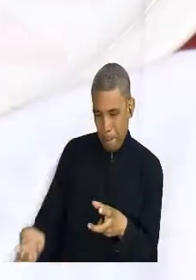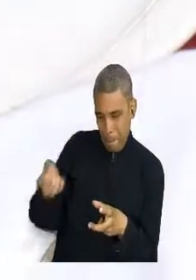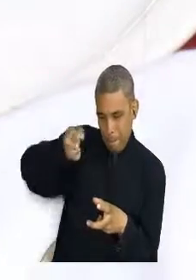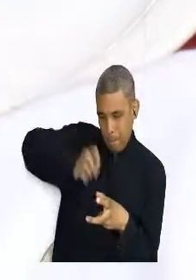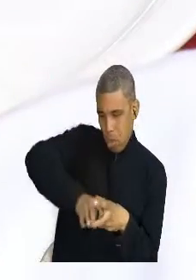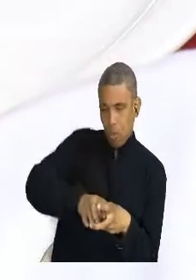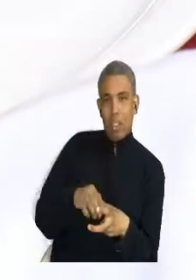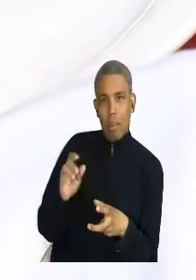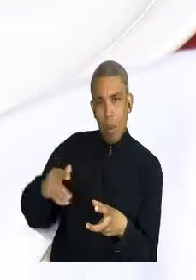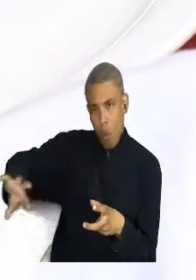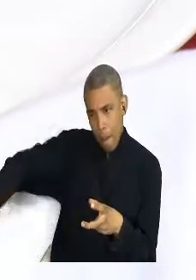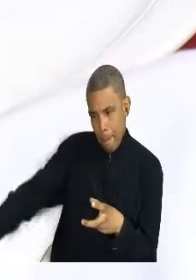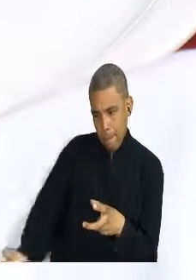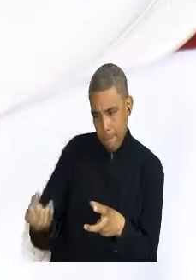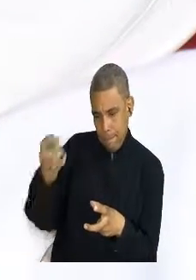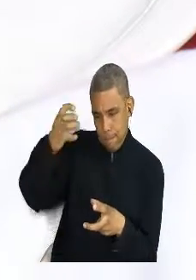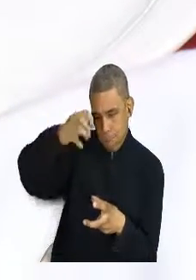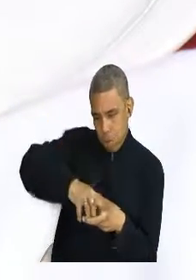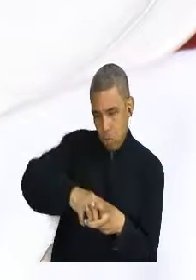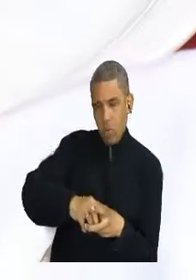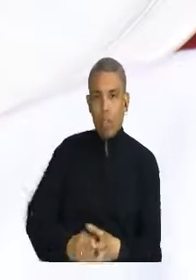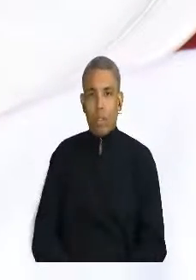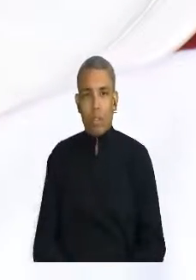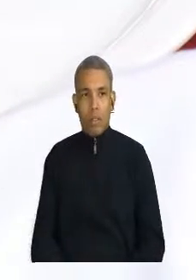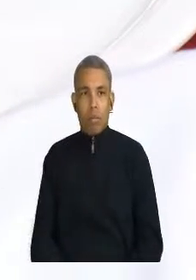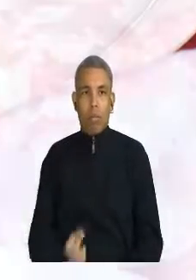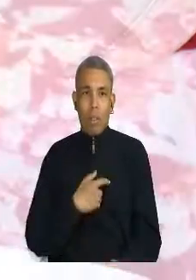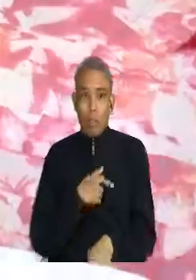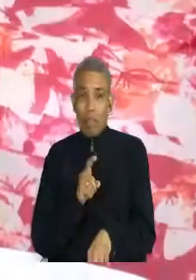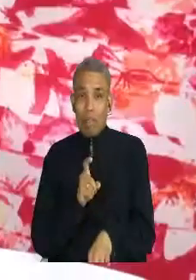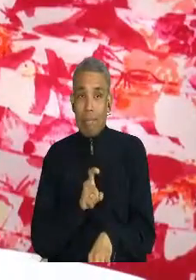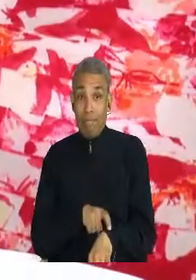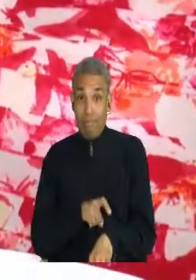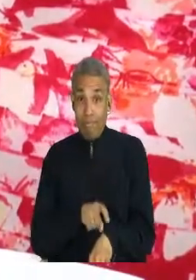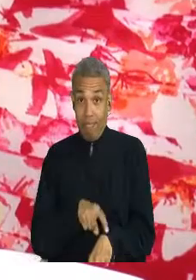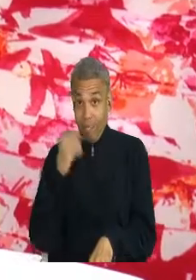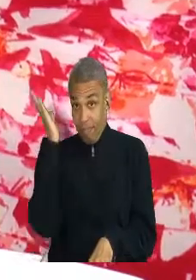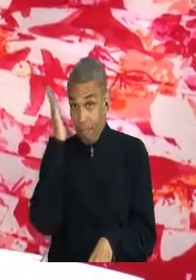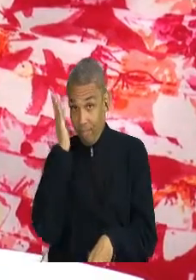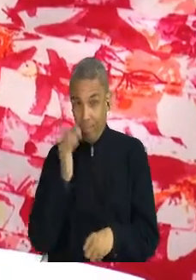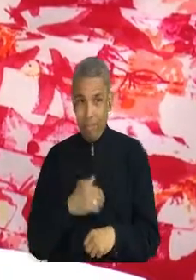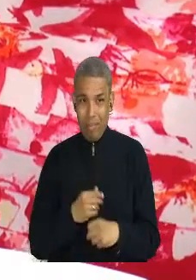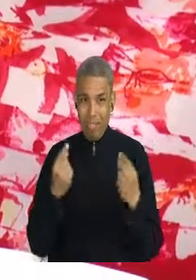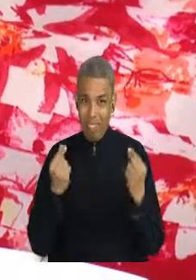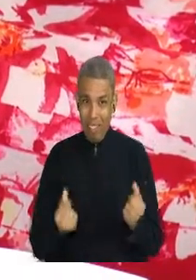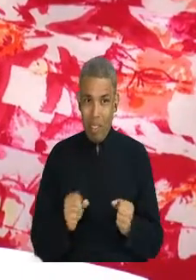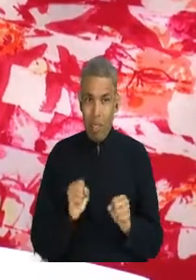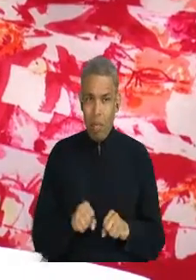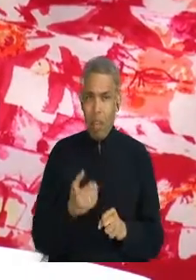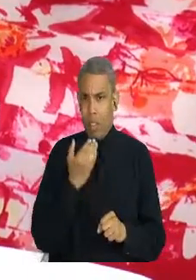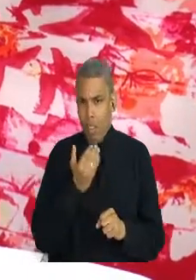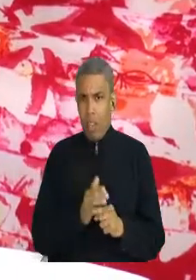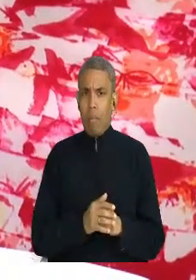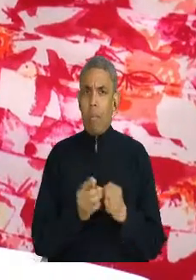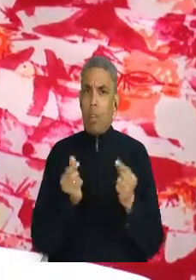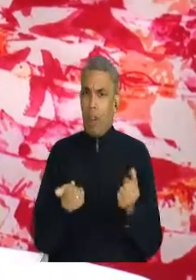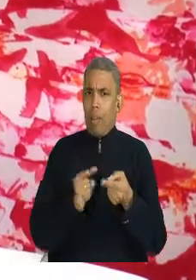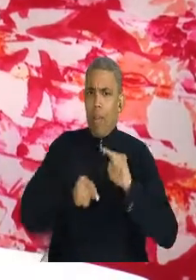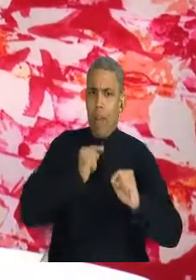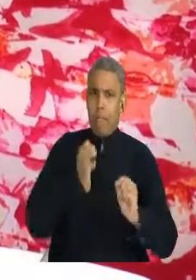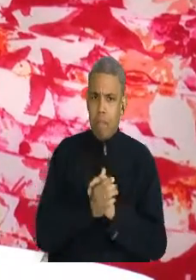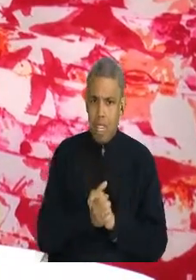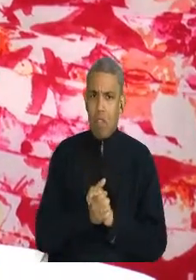ensamble, vamos a hacerlo entre los dos. Listo. Por cuestiones de tiempo, pero ya saben las televidentes en casa, cuando tengan invitados especiales, cuando quieran de